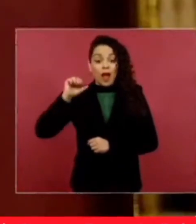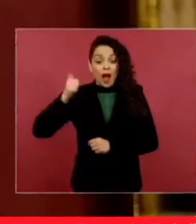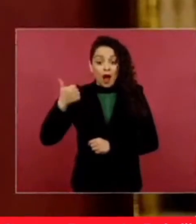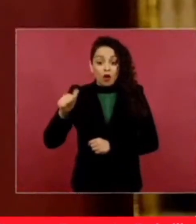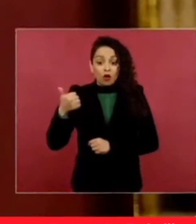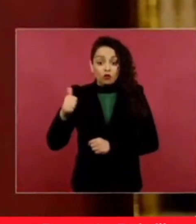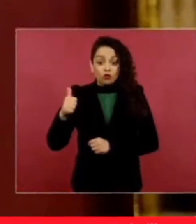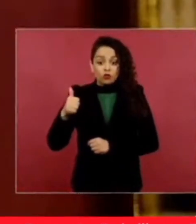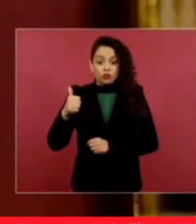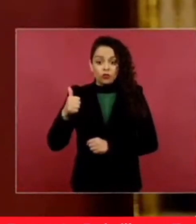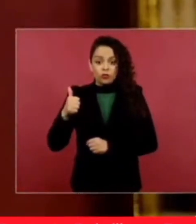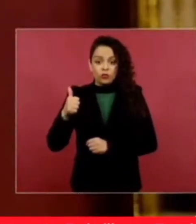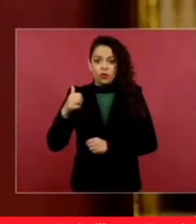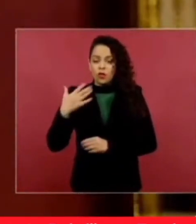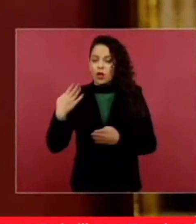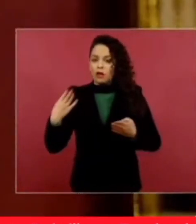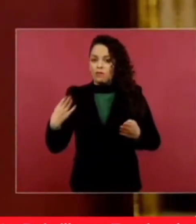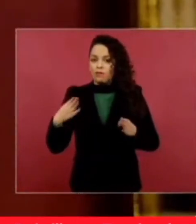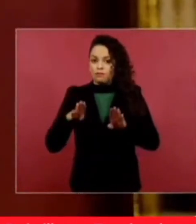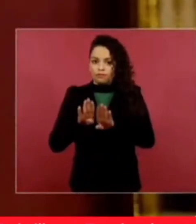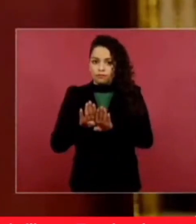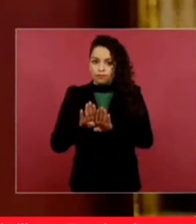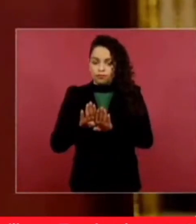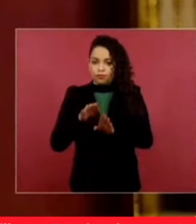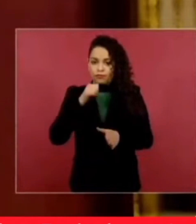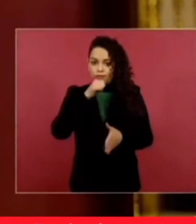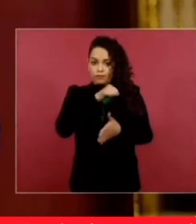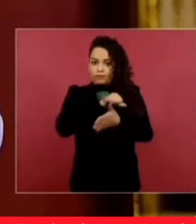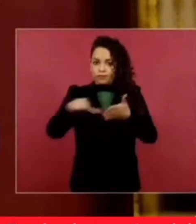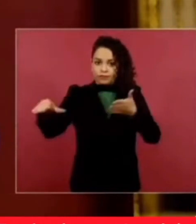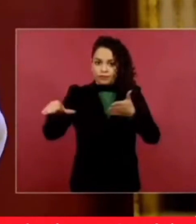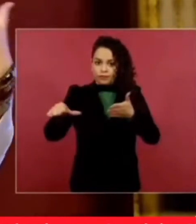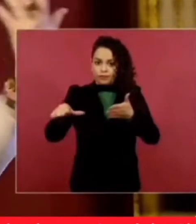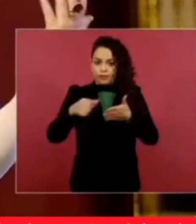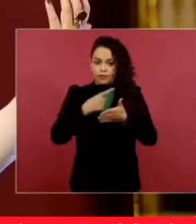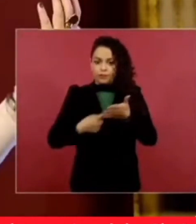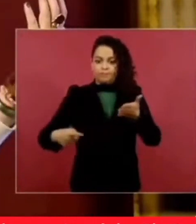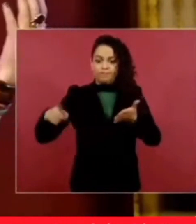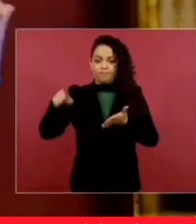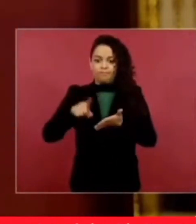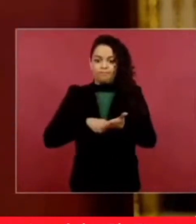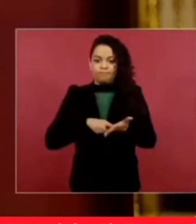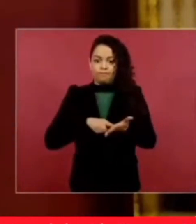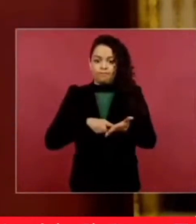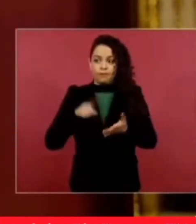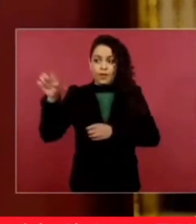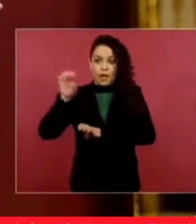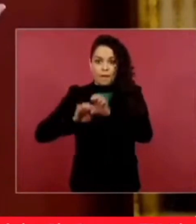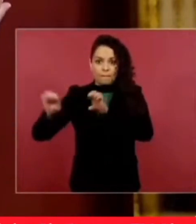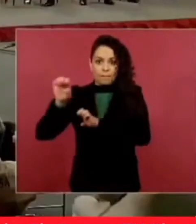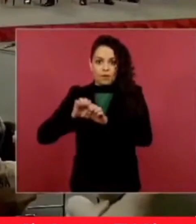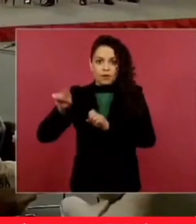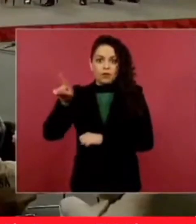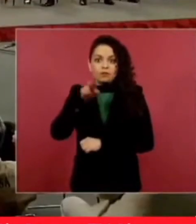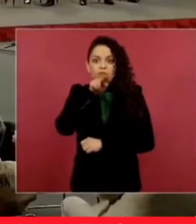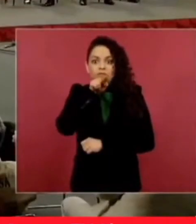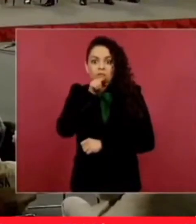clausura. Y cuando hace esta clausura, pues preocupada la empresa, pues que le levanten la